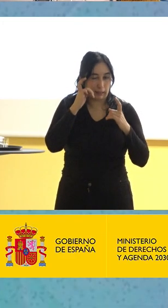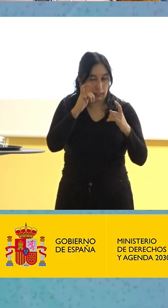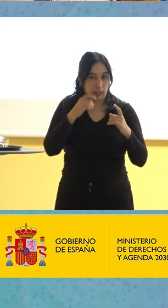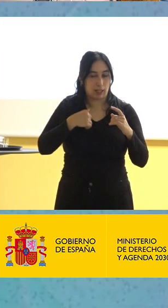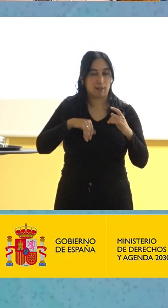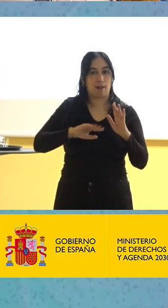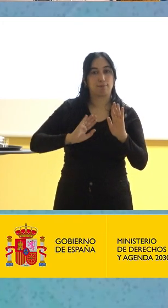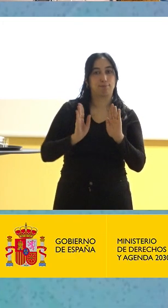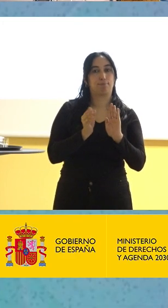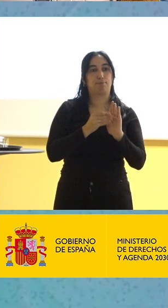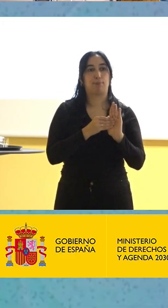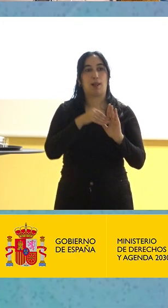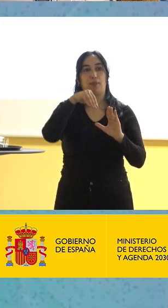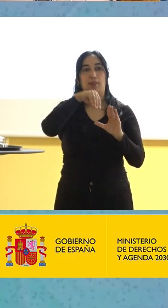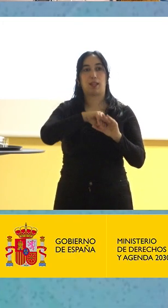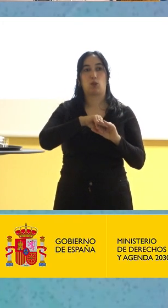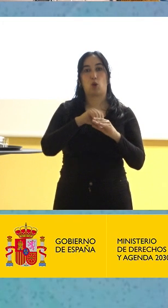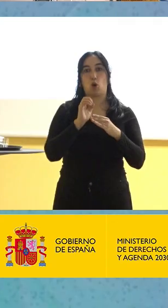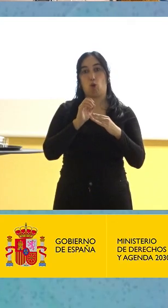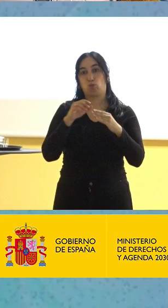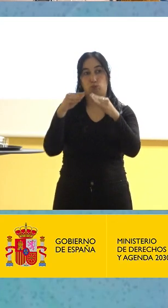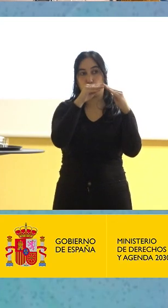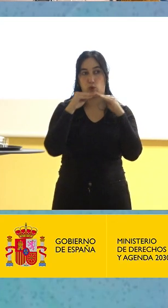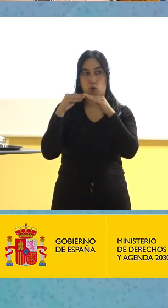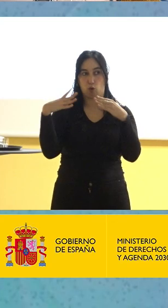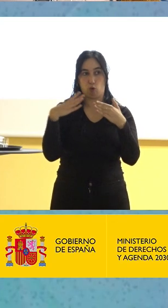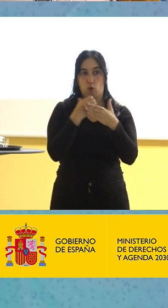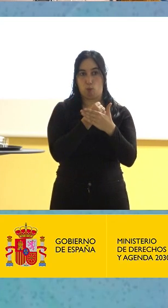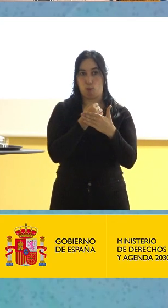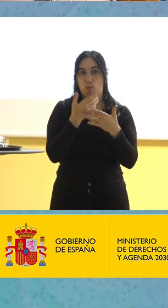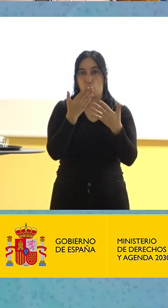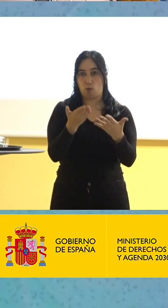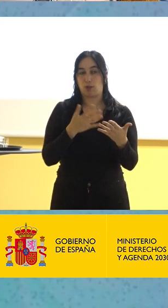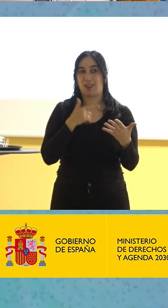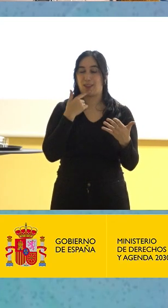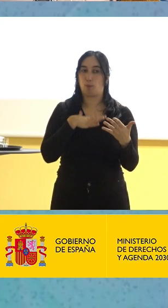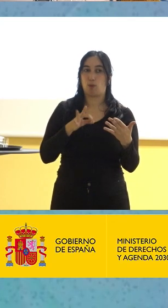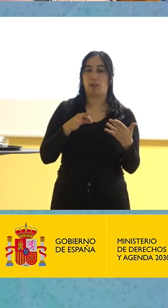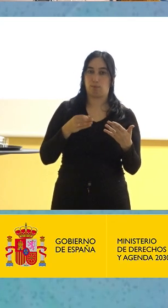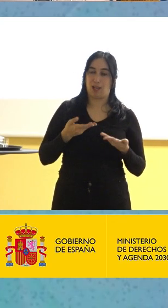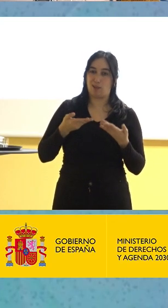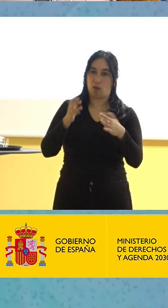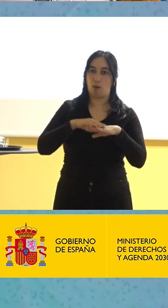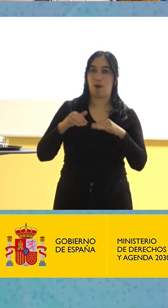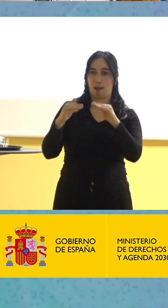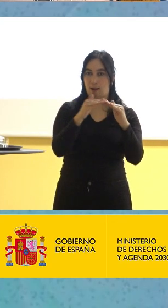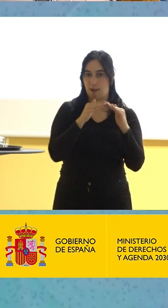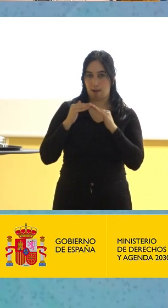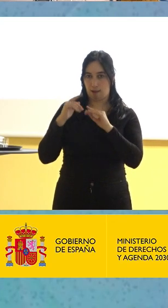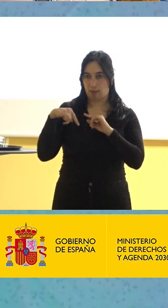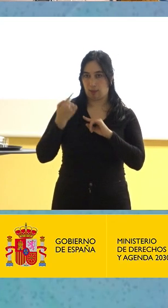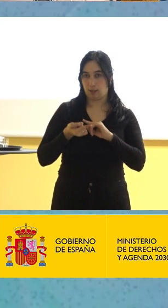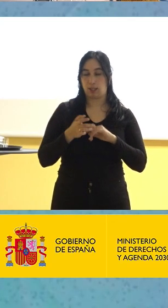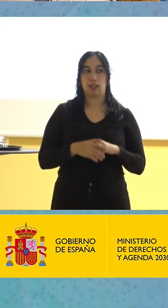se incluya dentro de la cartera común del Servicio Nacional de Salud, lo que podría favorecer esa homogeneización.